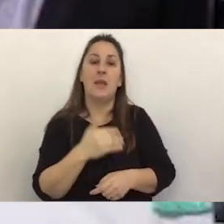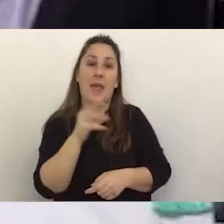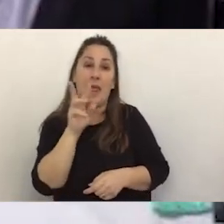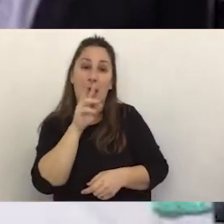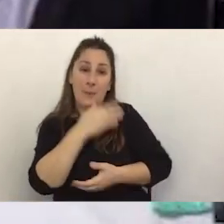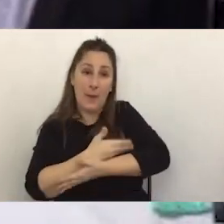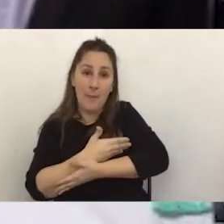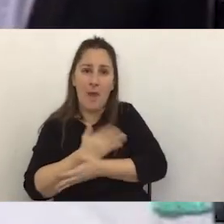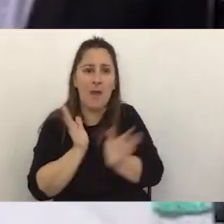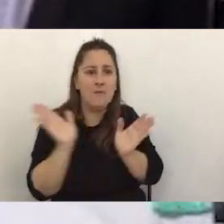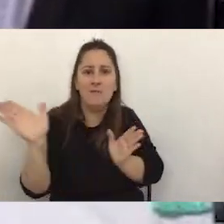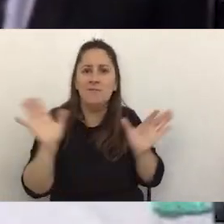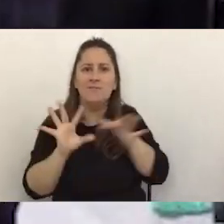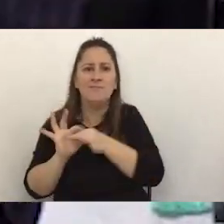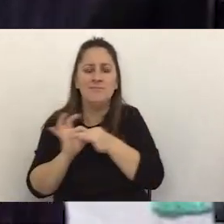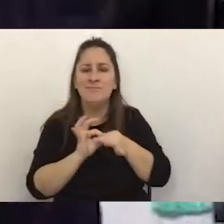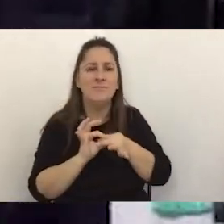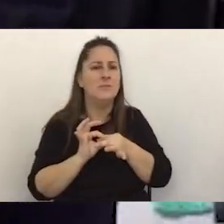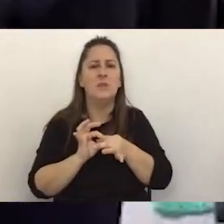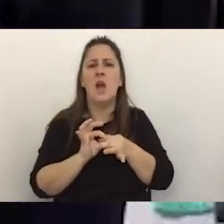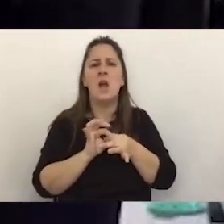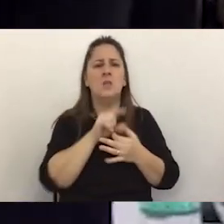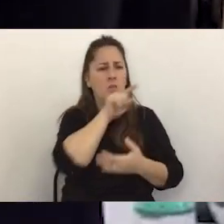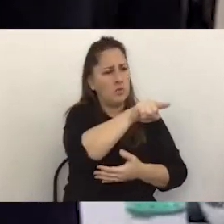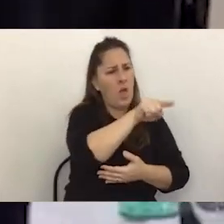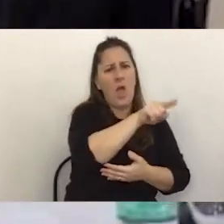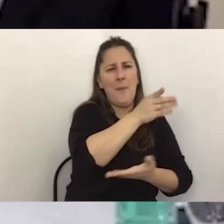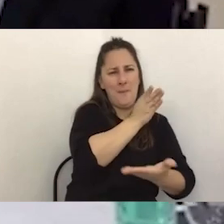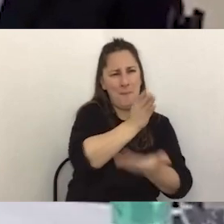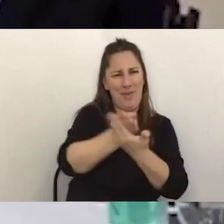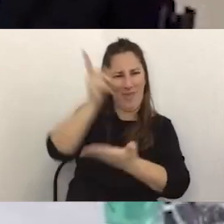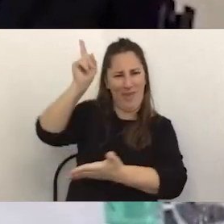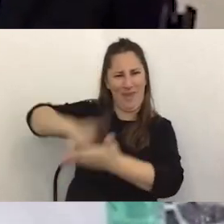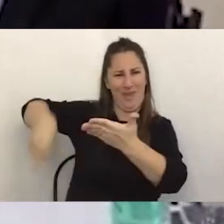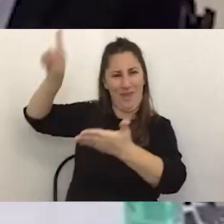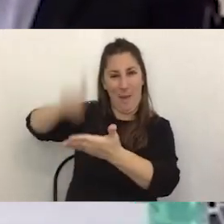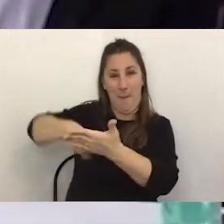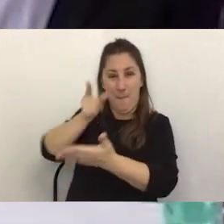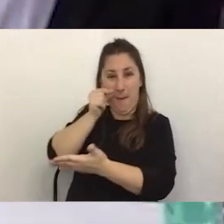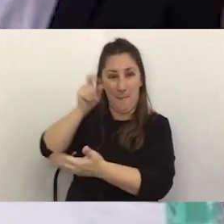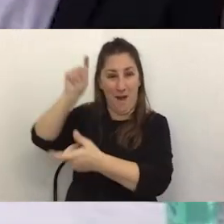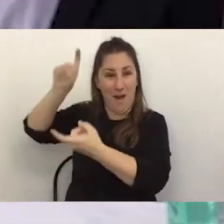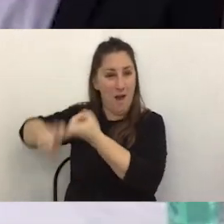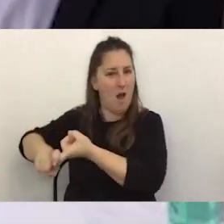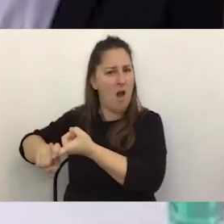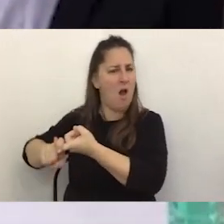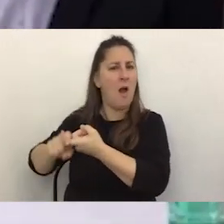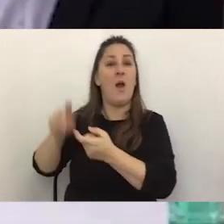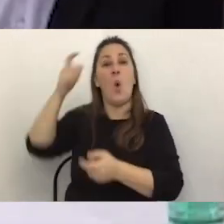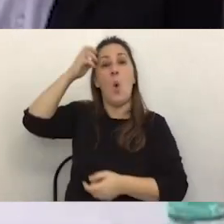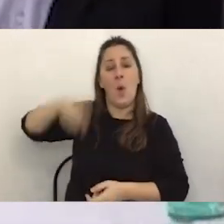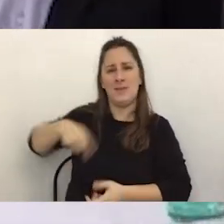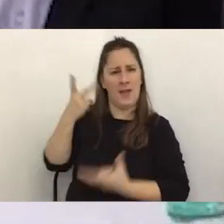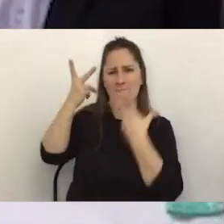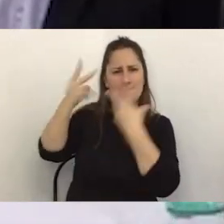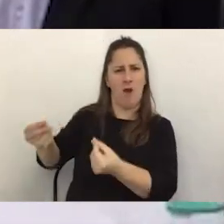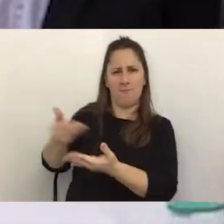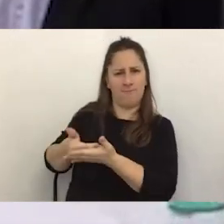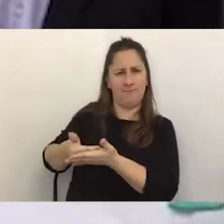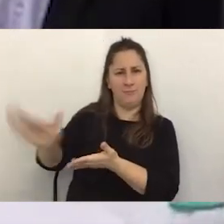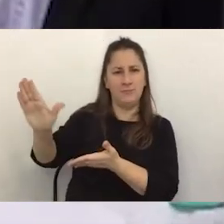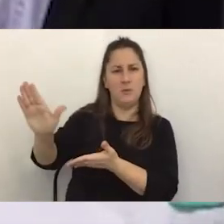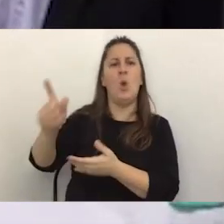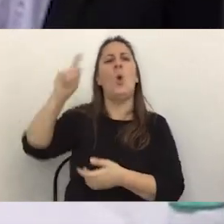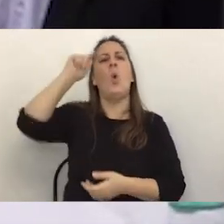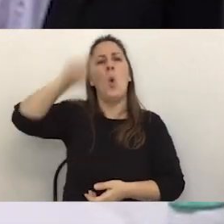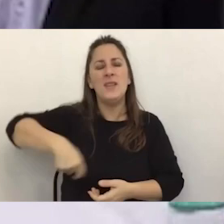sentencia rechazando la acción de impugnación de paternidad matrimonial y dándole a ese niño triple filiación. Los